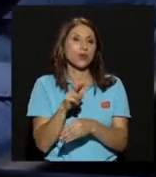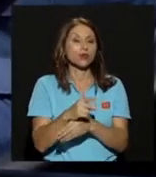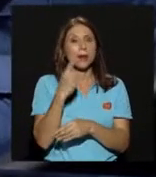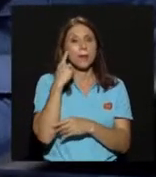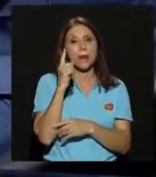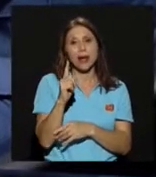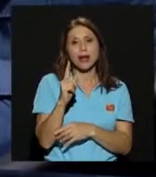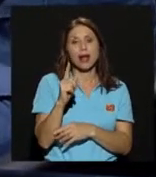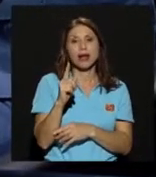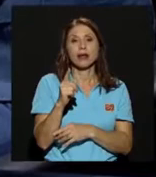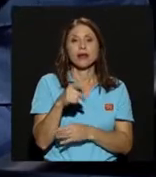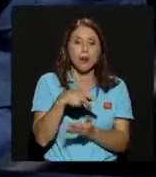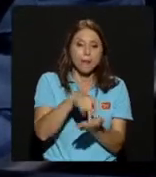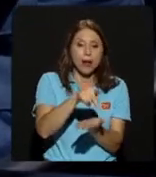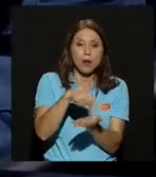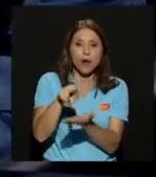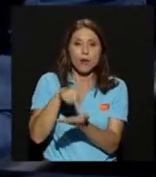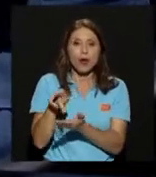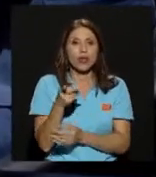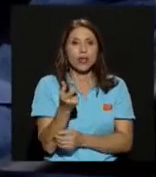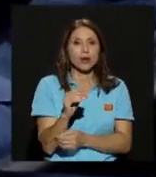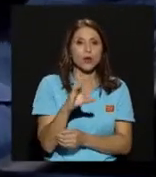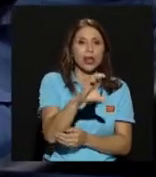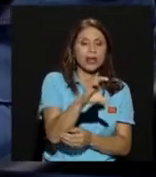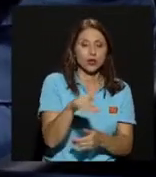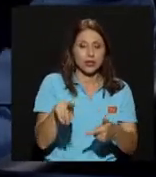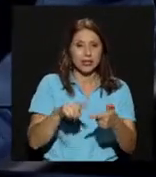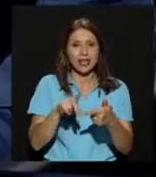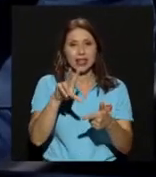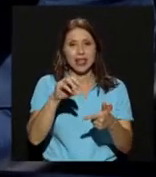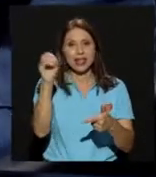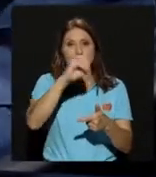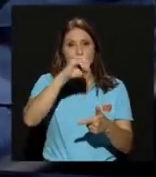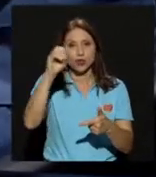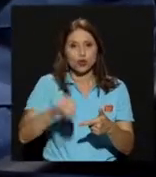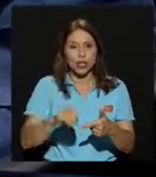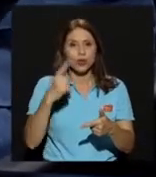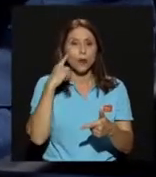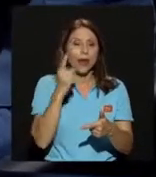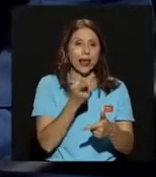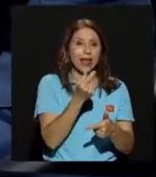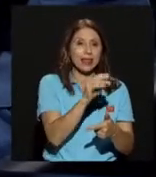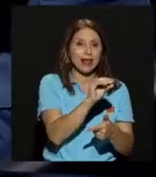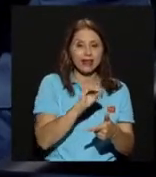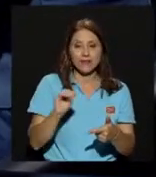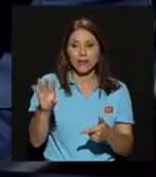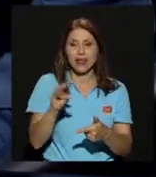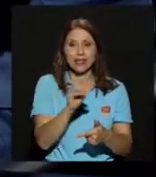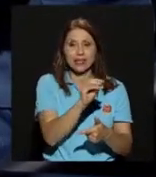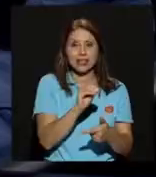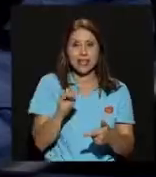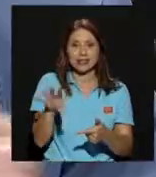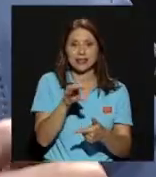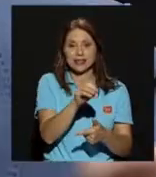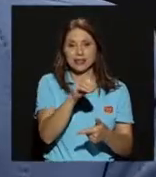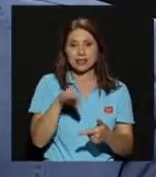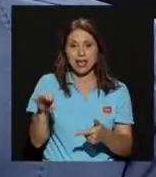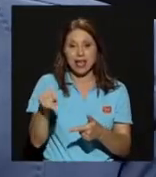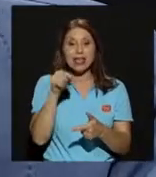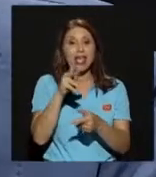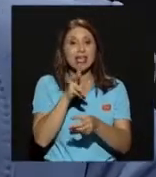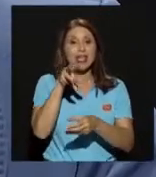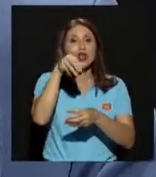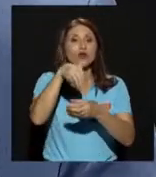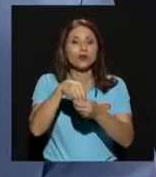de remuneraciones el 30% está destinado a estas transferencias las cuales incluyen también pagos